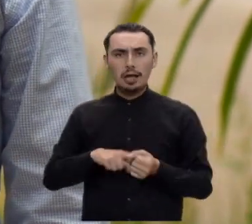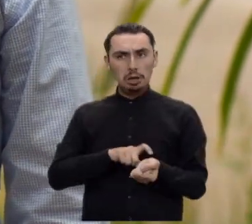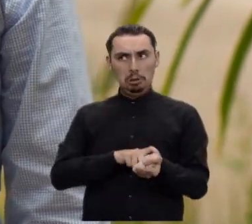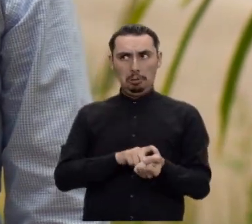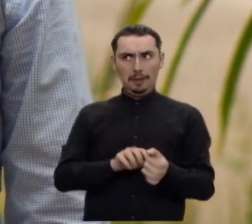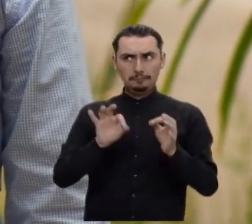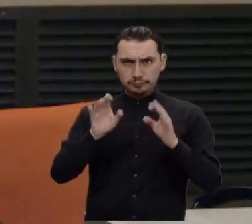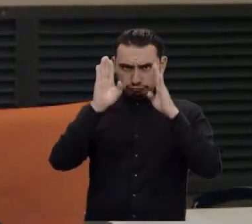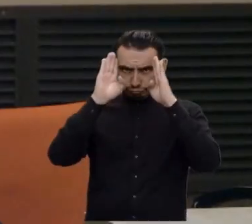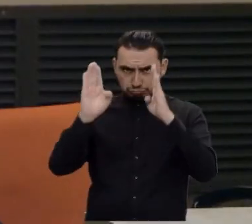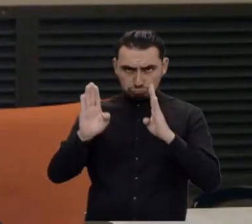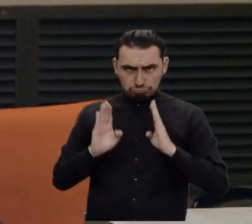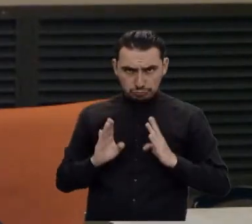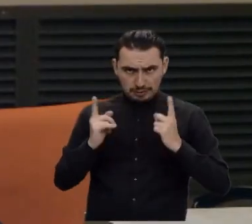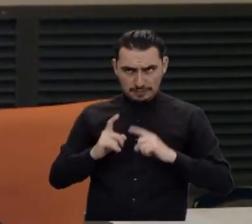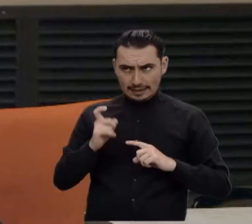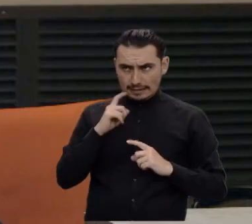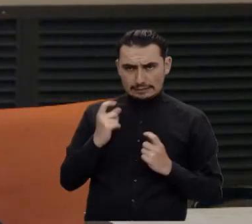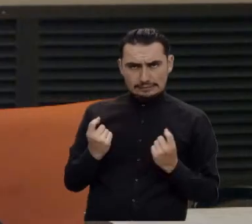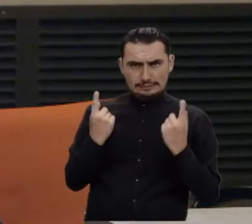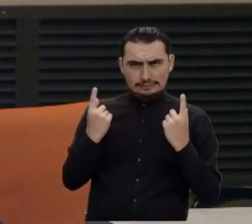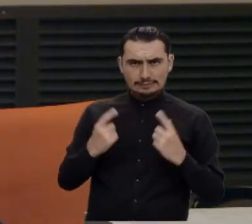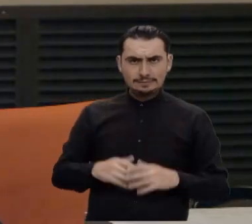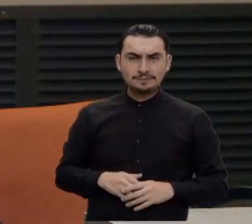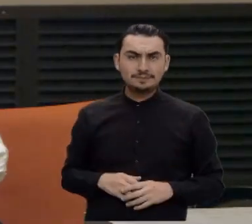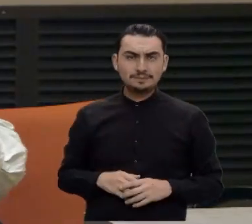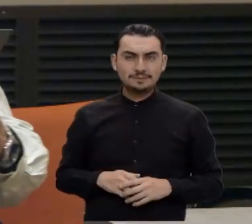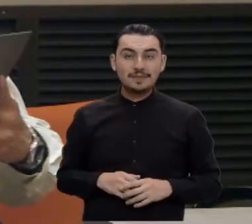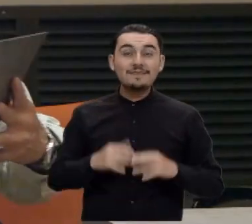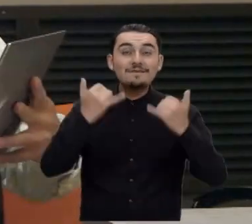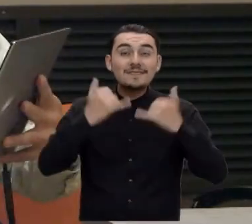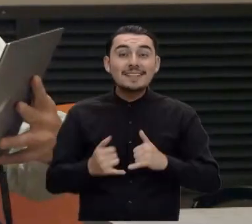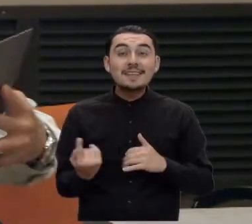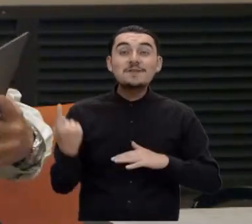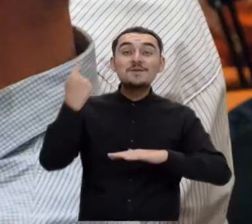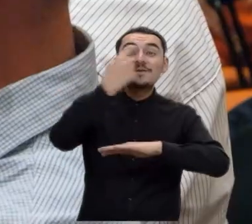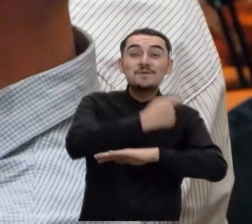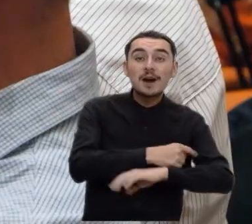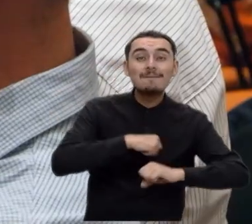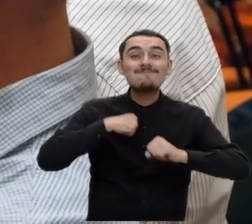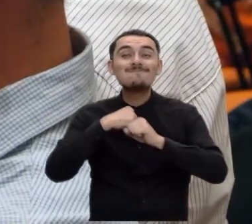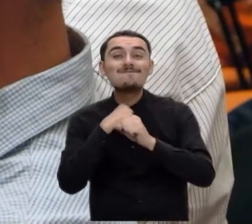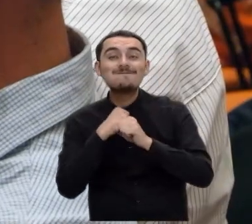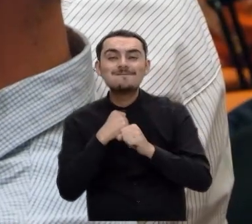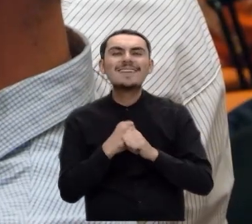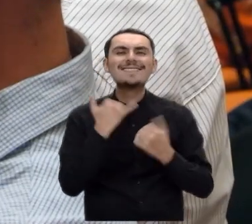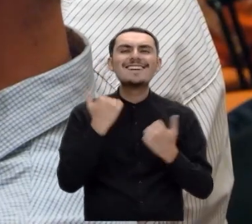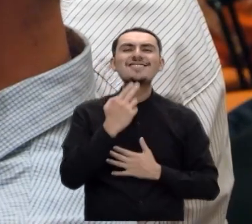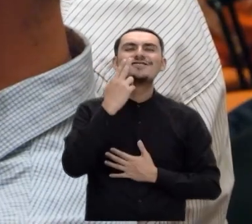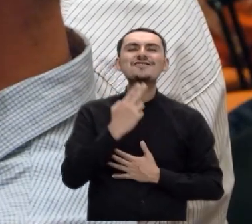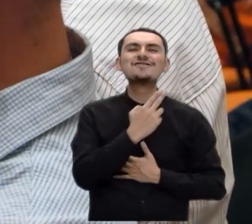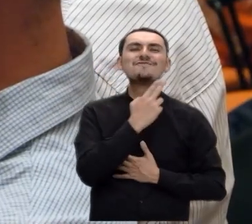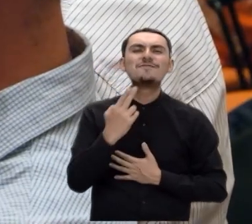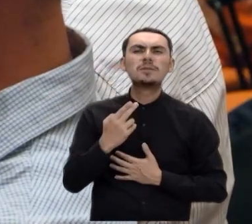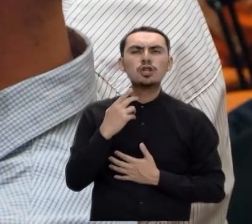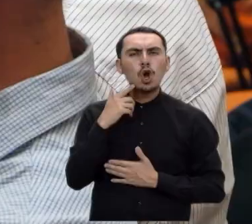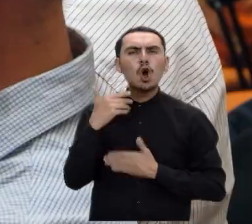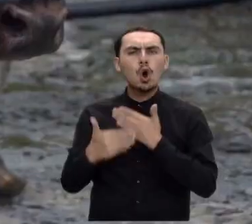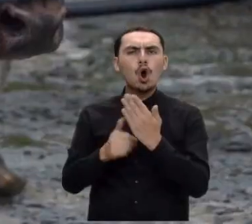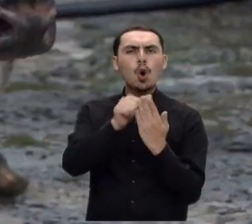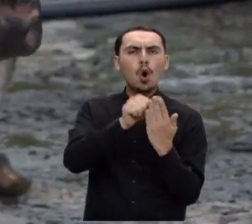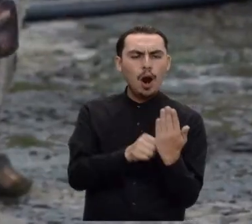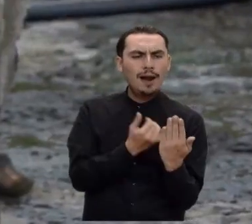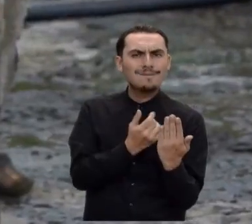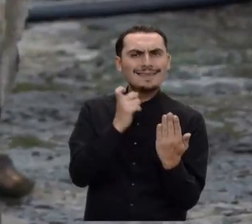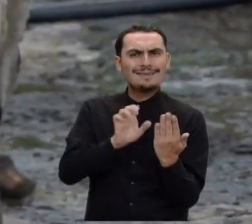dispuesto a escuchar y a entender nuestras necesidades. Al cierre de esta primera jornada de trabajo se estableció el compromiso de robustecer